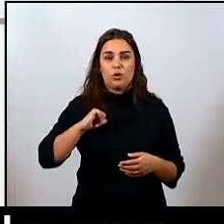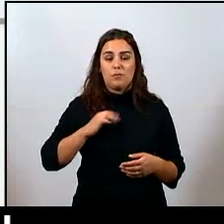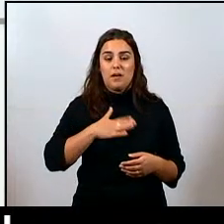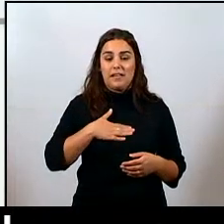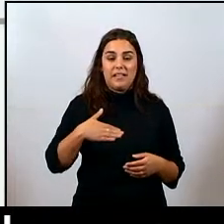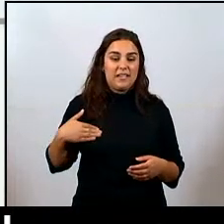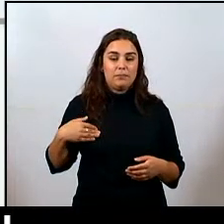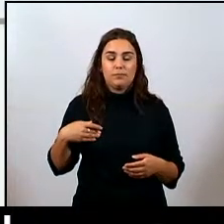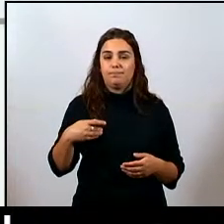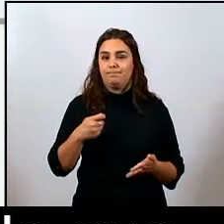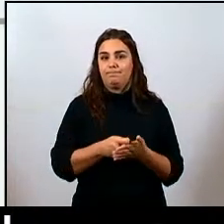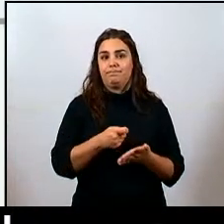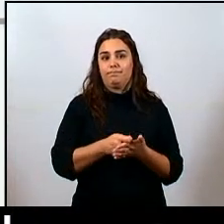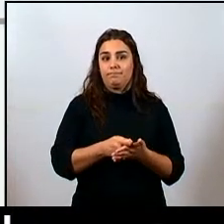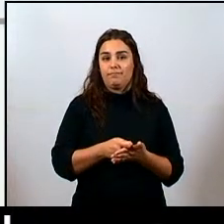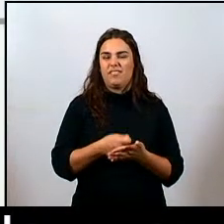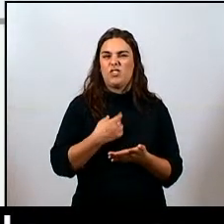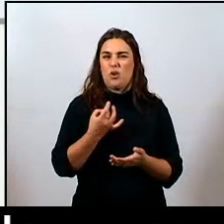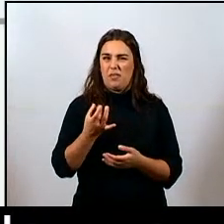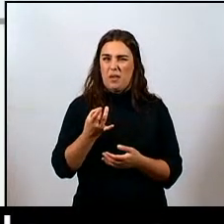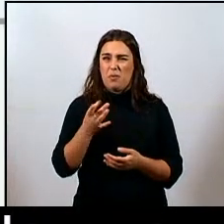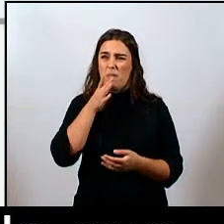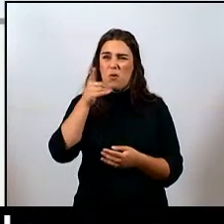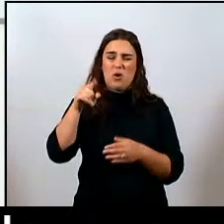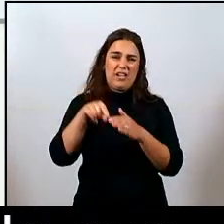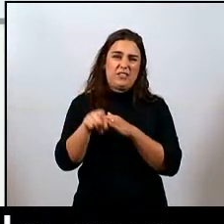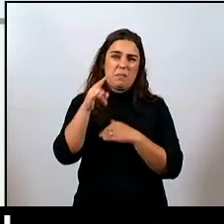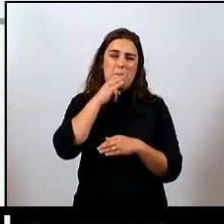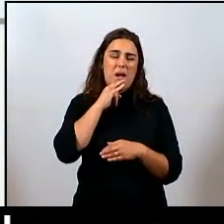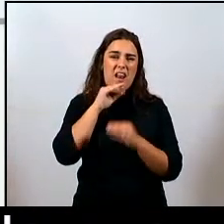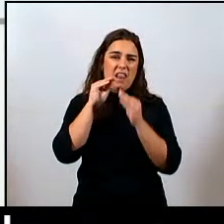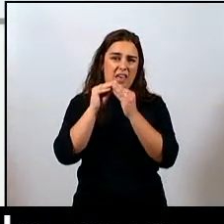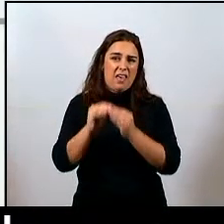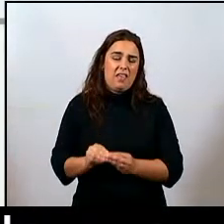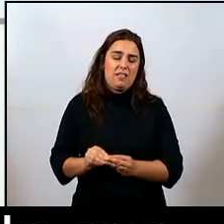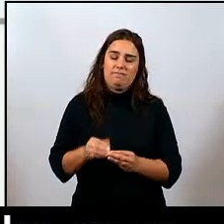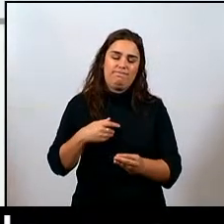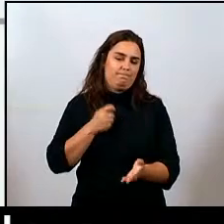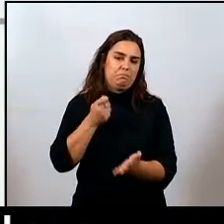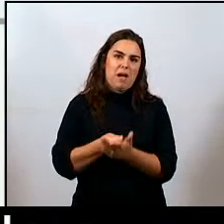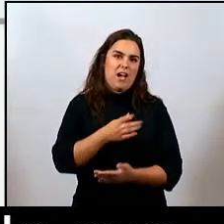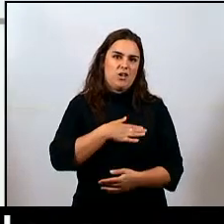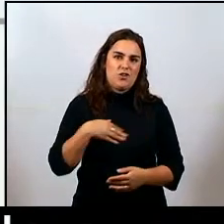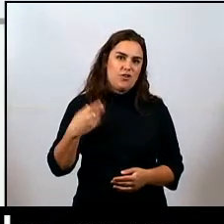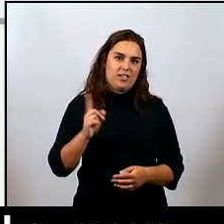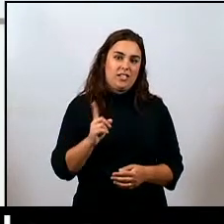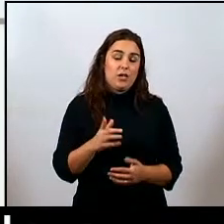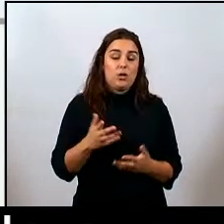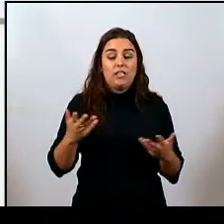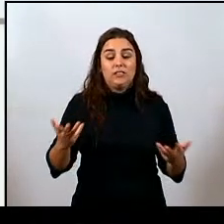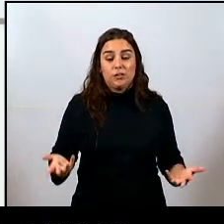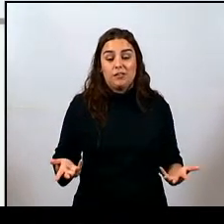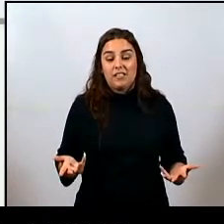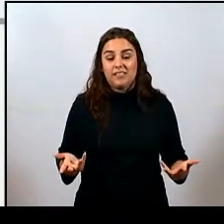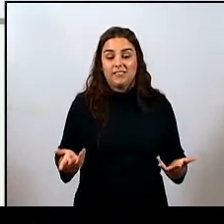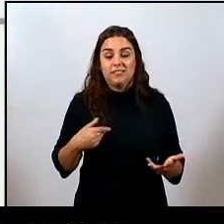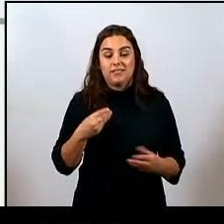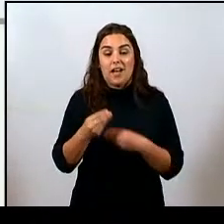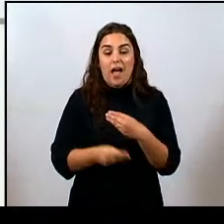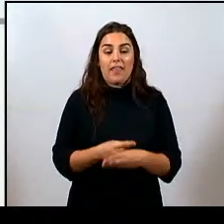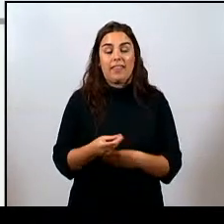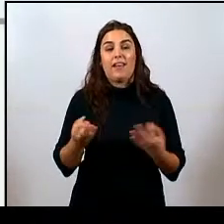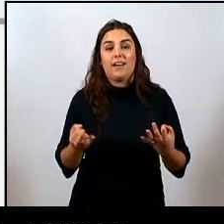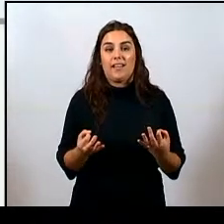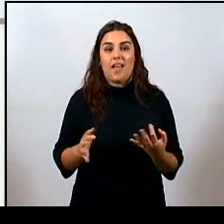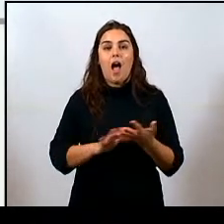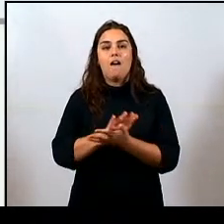a escote una deuda de una pésima gestión que han hecho otros. Por tanto, lo que tenemos que hacer es hablar de